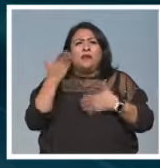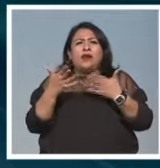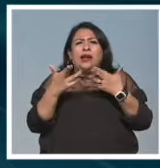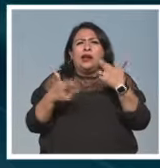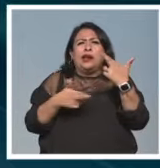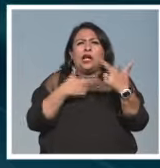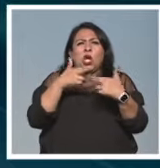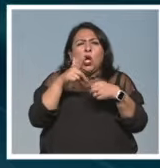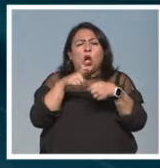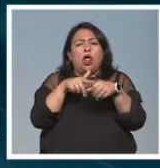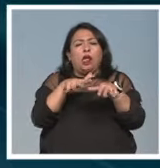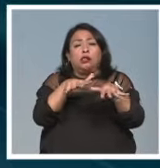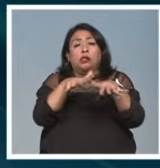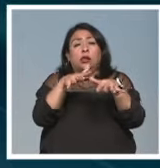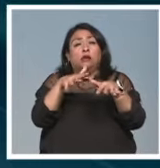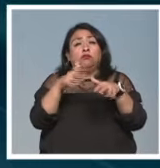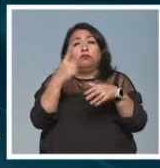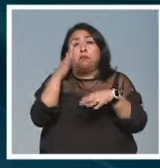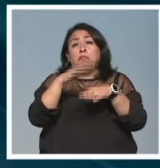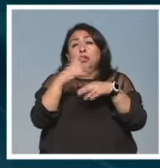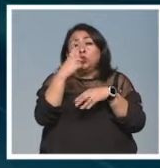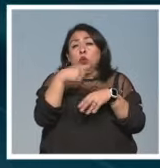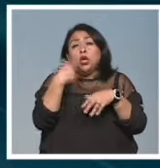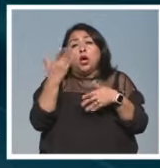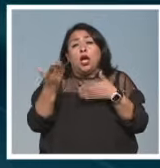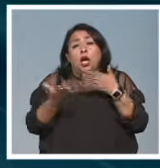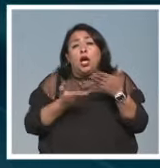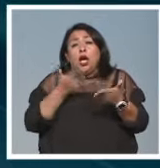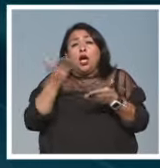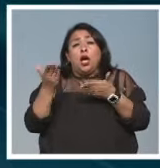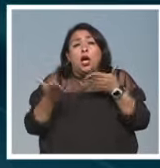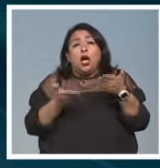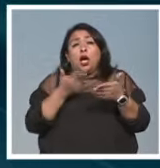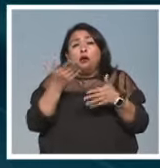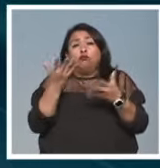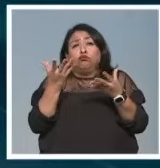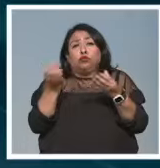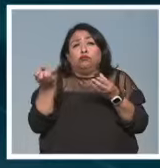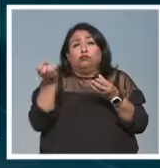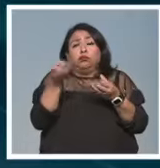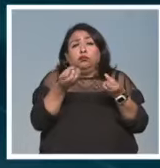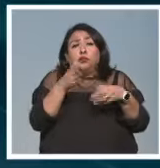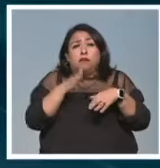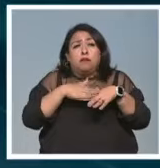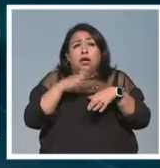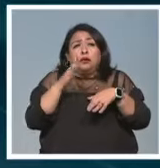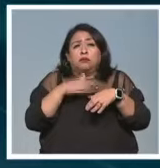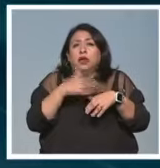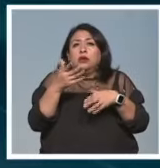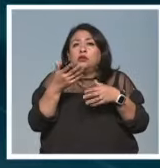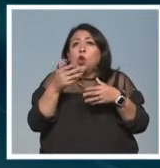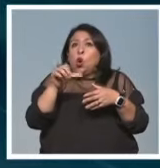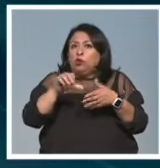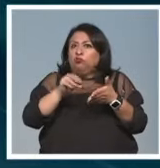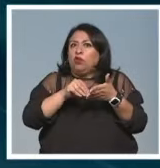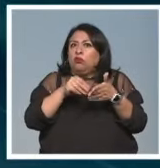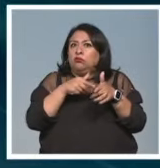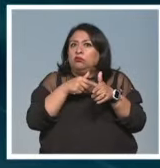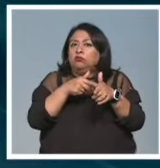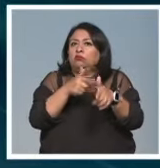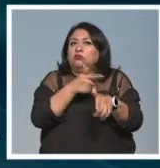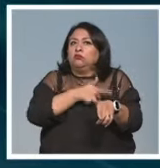y colores complacieron al público durante más de una hora, con un espectáculo que se ha nutrido a lo largo del tiempo y que no pierde vigencia.